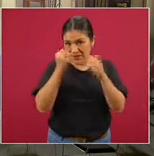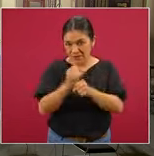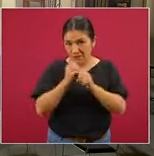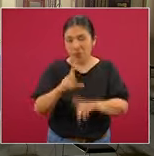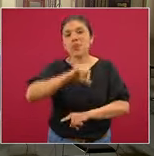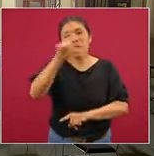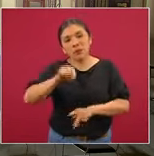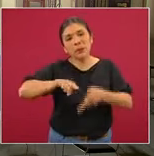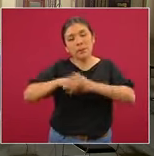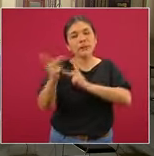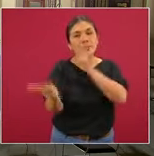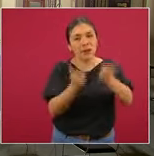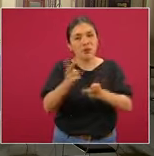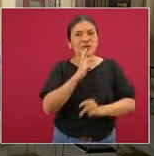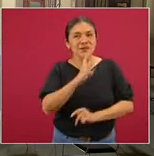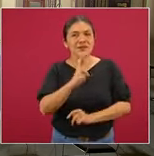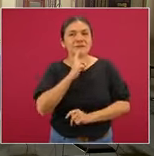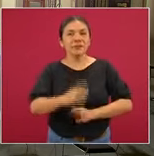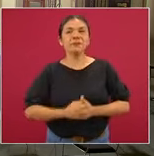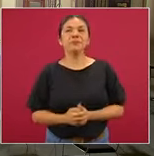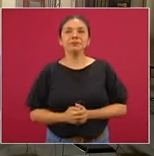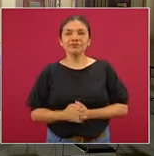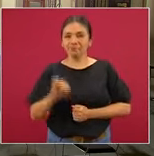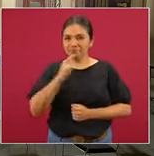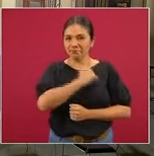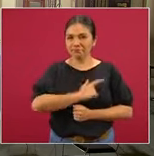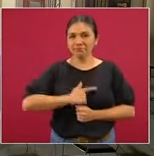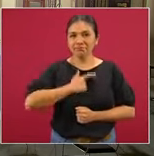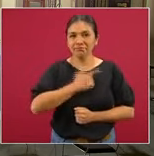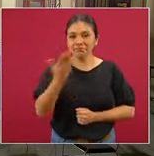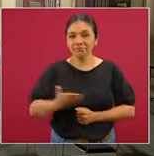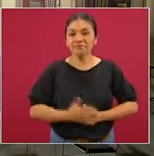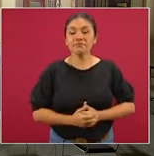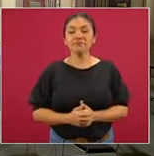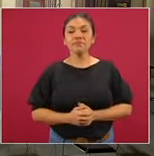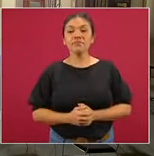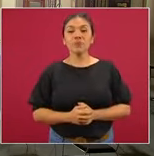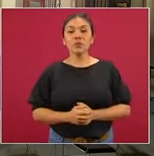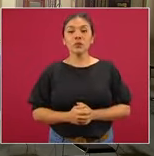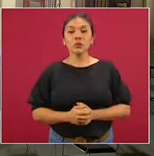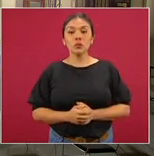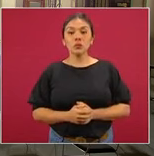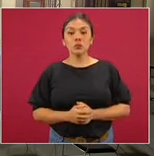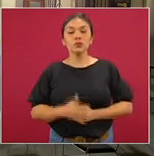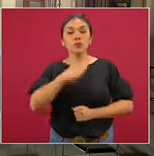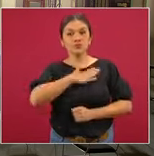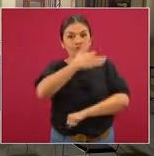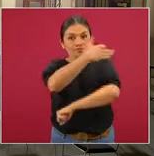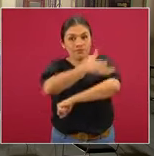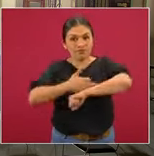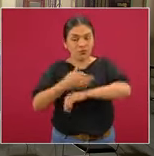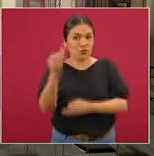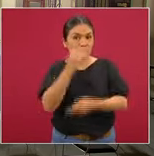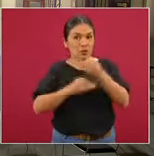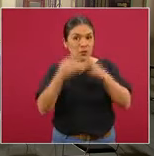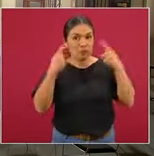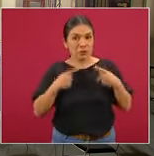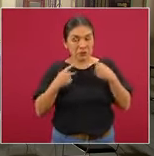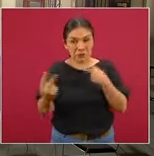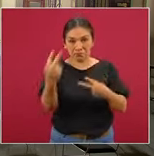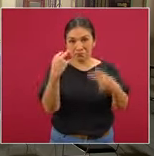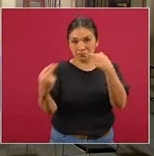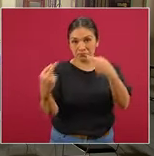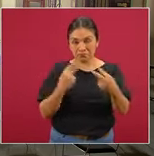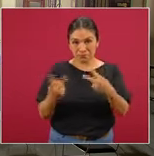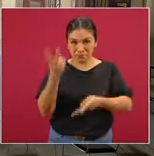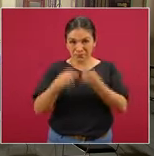a preguntas y comentarios. Con mucho gusto, señor subsecretario. Muy buenas tardes a todas y todos los